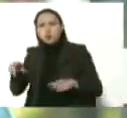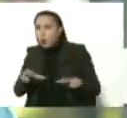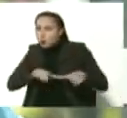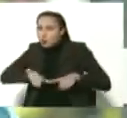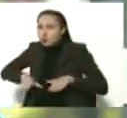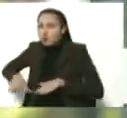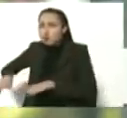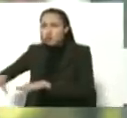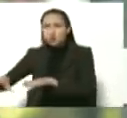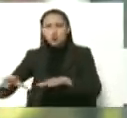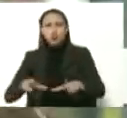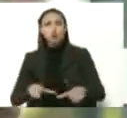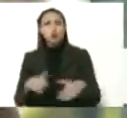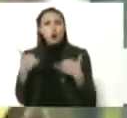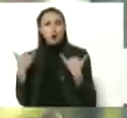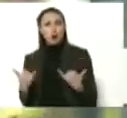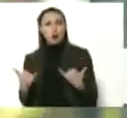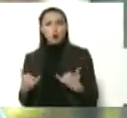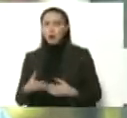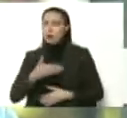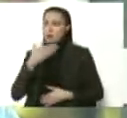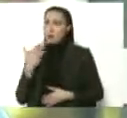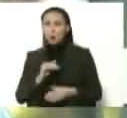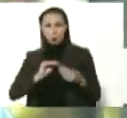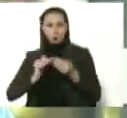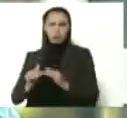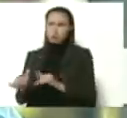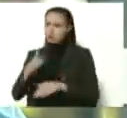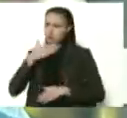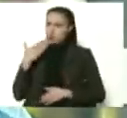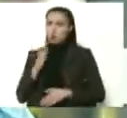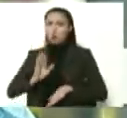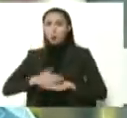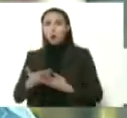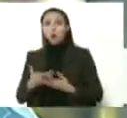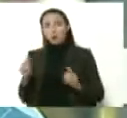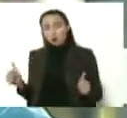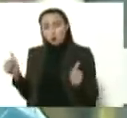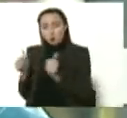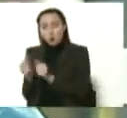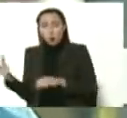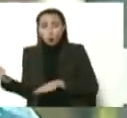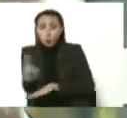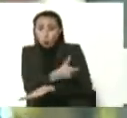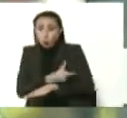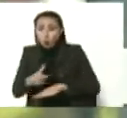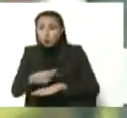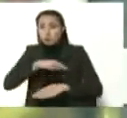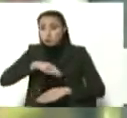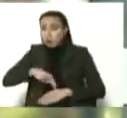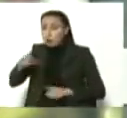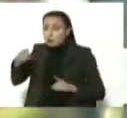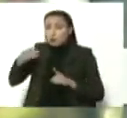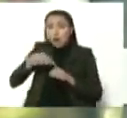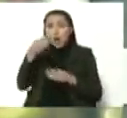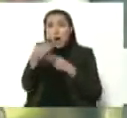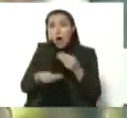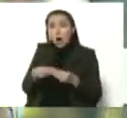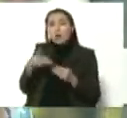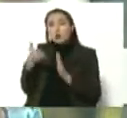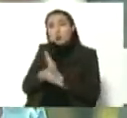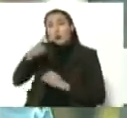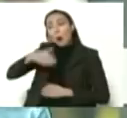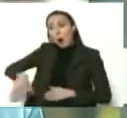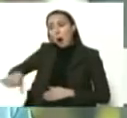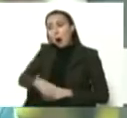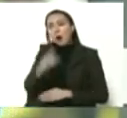el mejor espacio en este momento, presidente, es la propia comunidad. Por eso el gobernador y yo estamos destinando, junto a las organizaciones del poder popular,